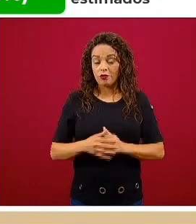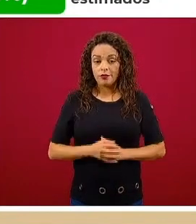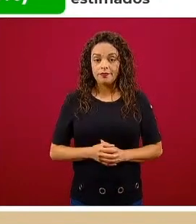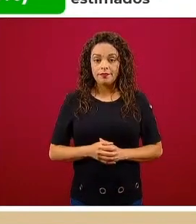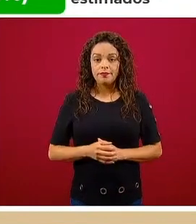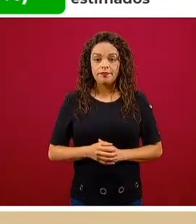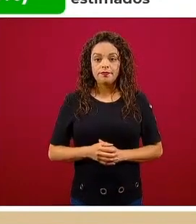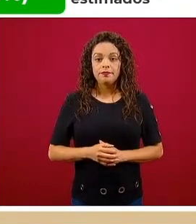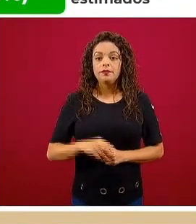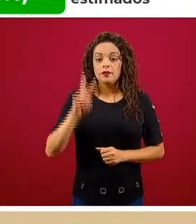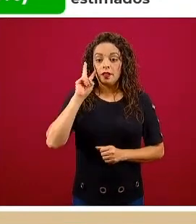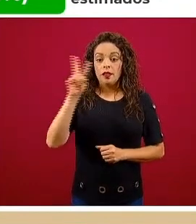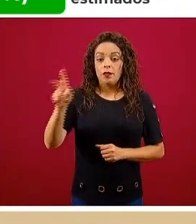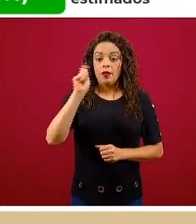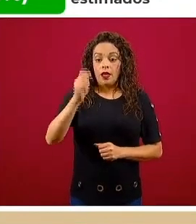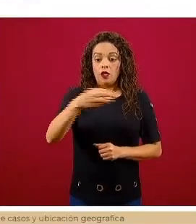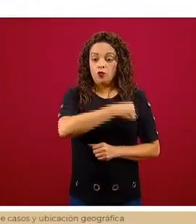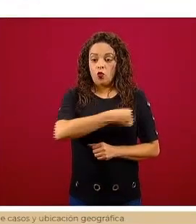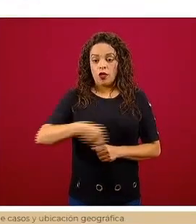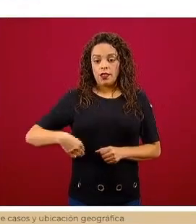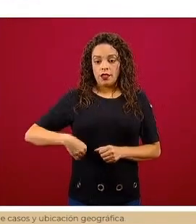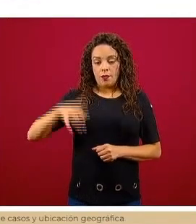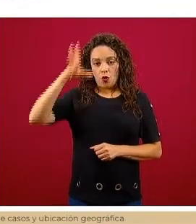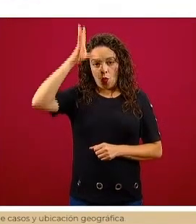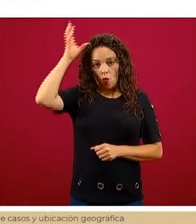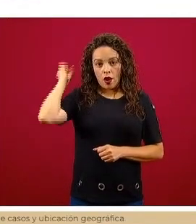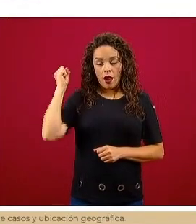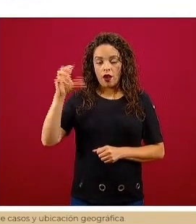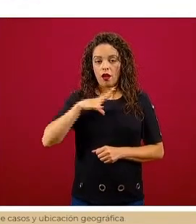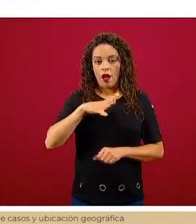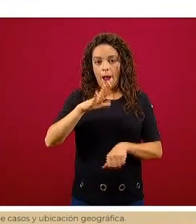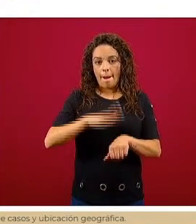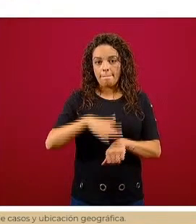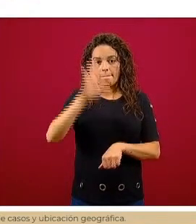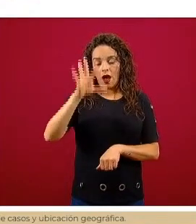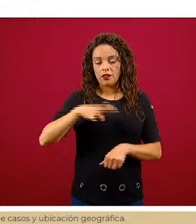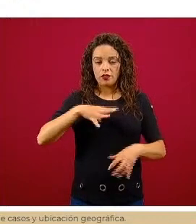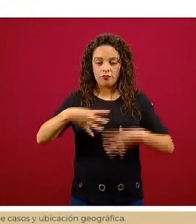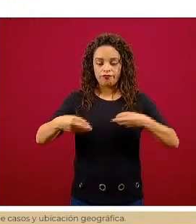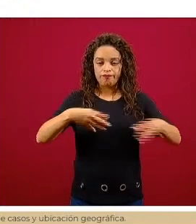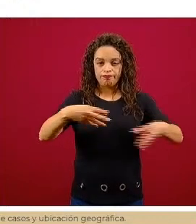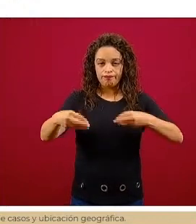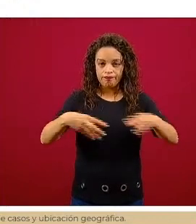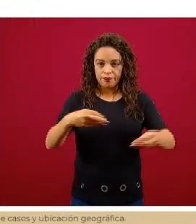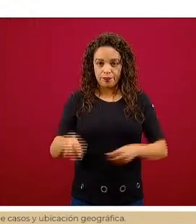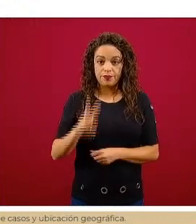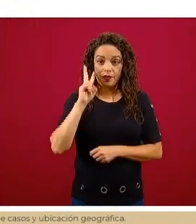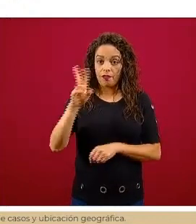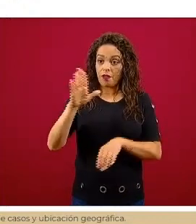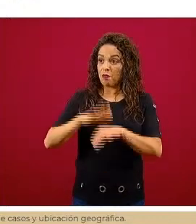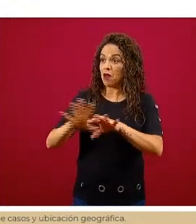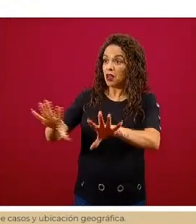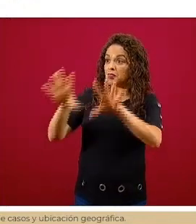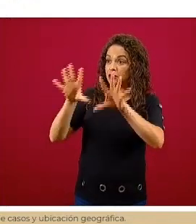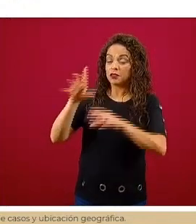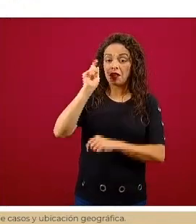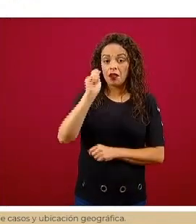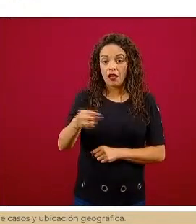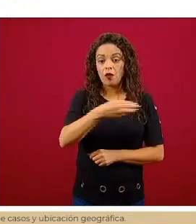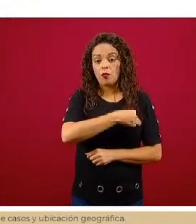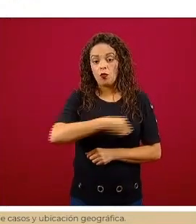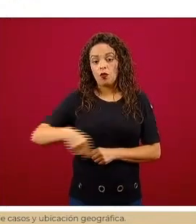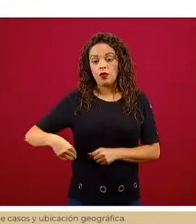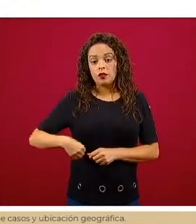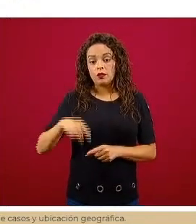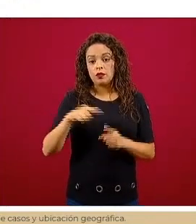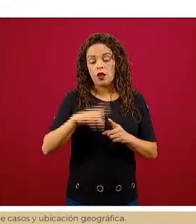Veamos los municipios de Morelos que más han contribuido a su epidemia. Destaca, lógicamente, el municipio